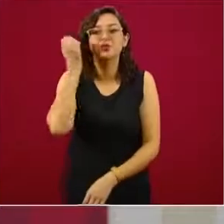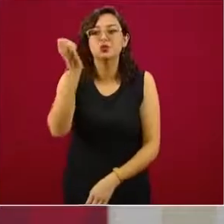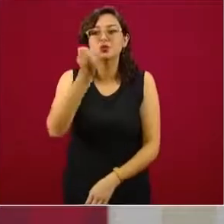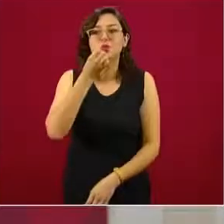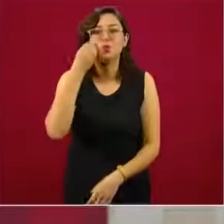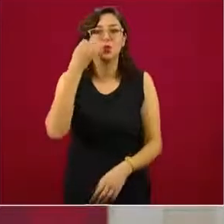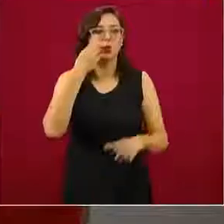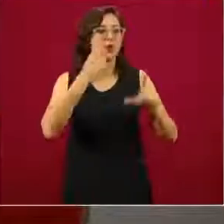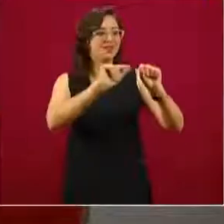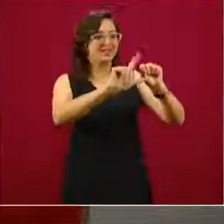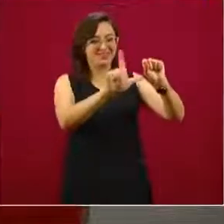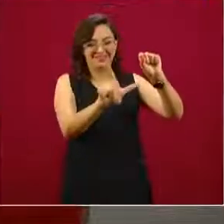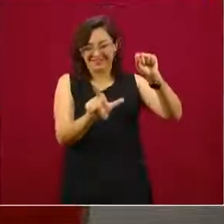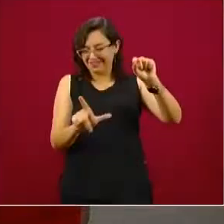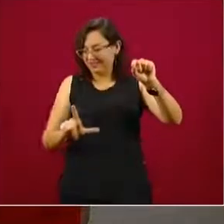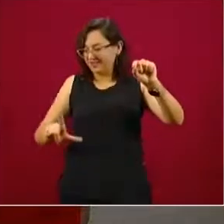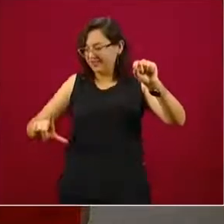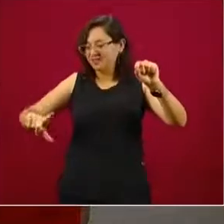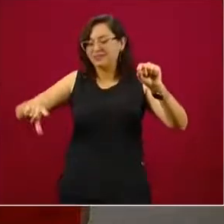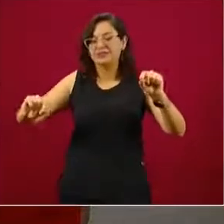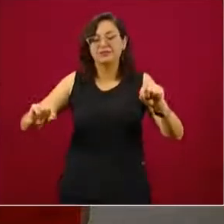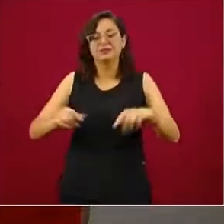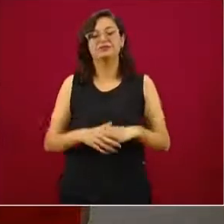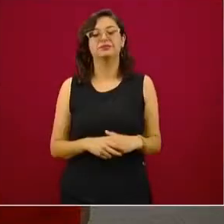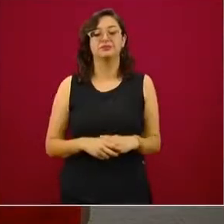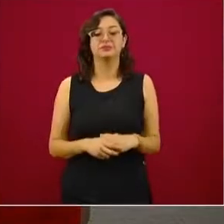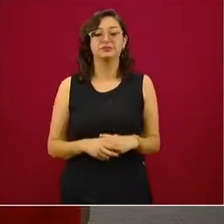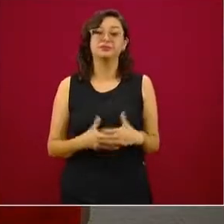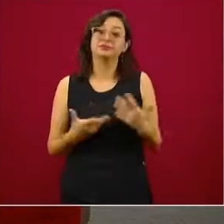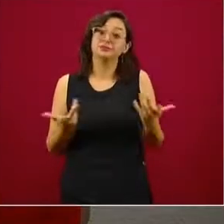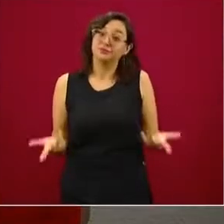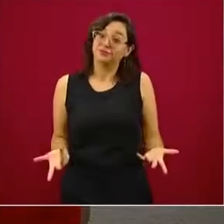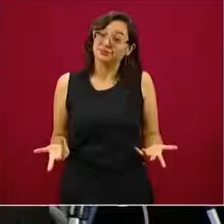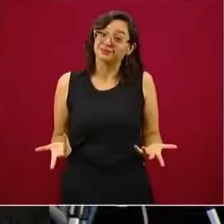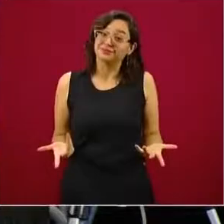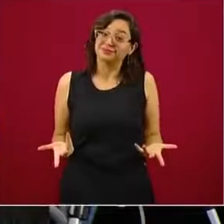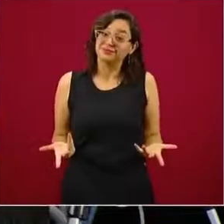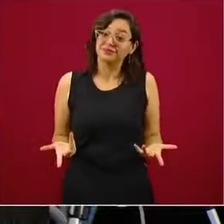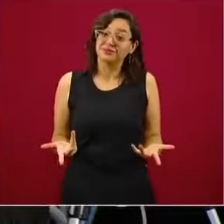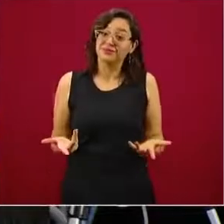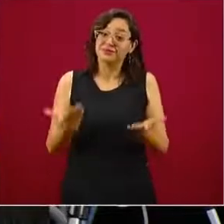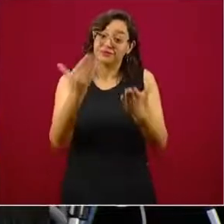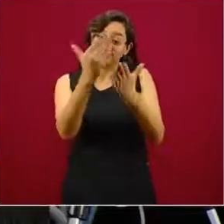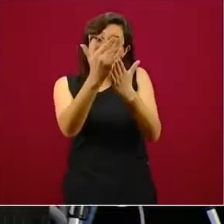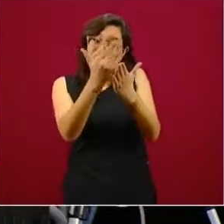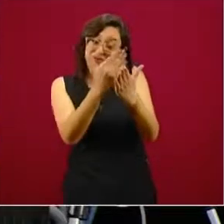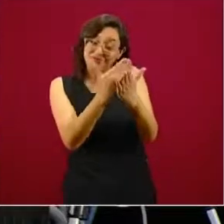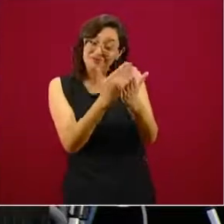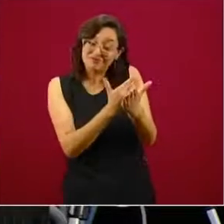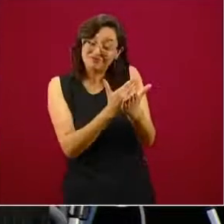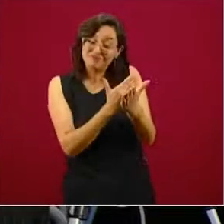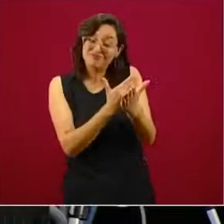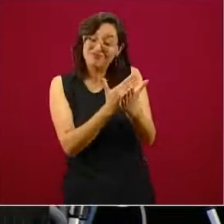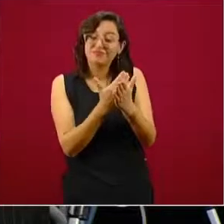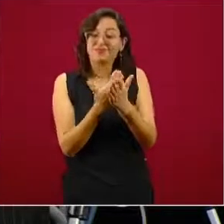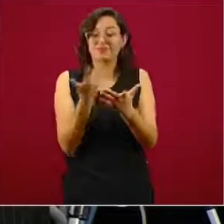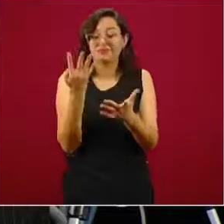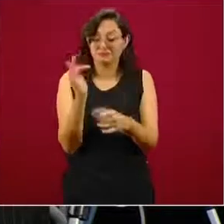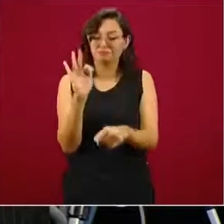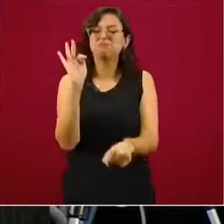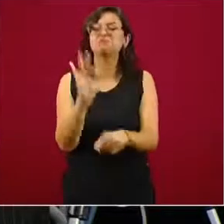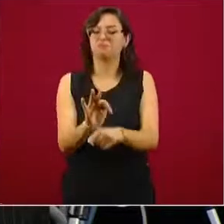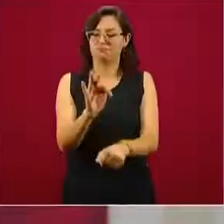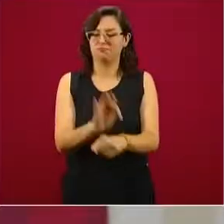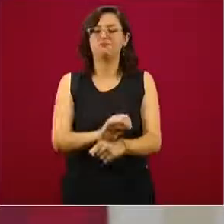Entonces es muy importante hacer cosas que van en estricto sentido de la protección